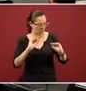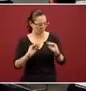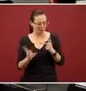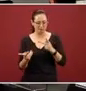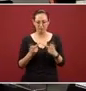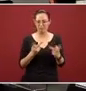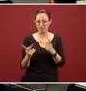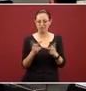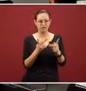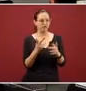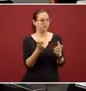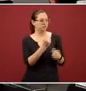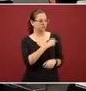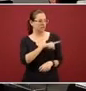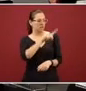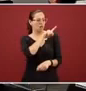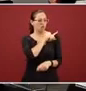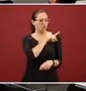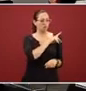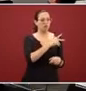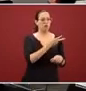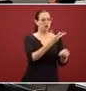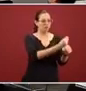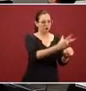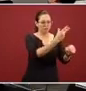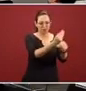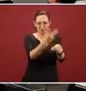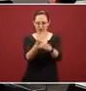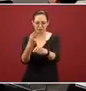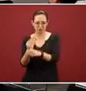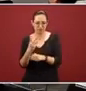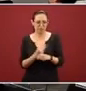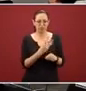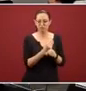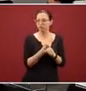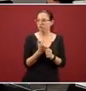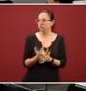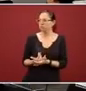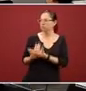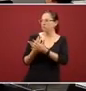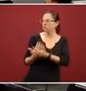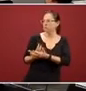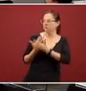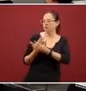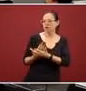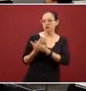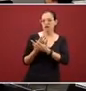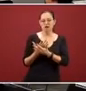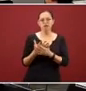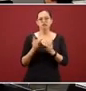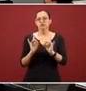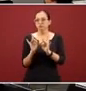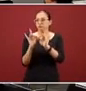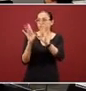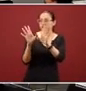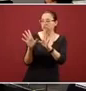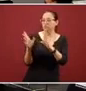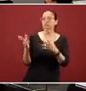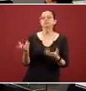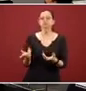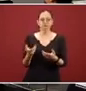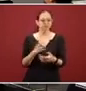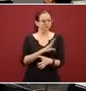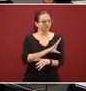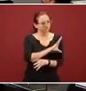salud pública para considerar de manera amplia y sistemática todo el repertorio de intervenciones